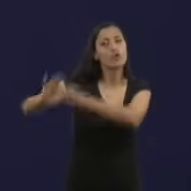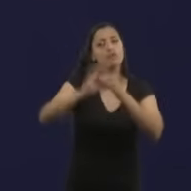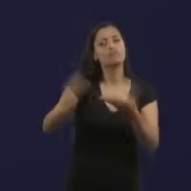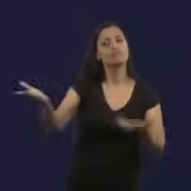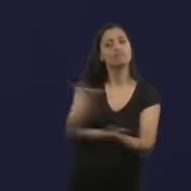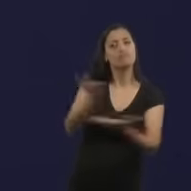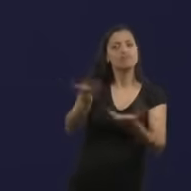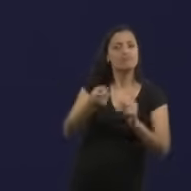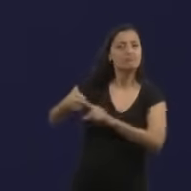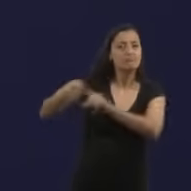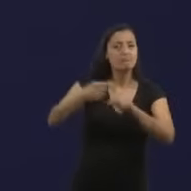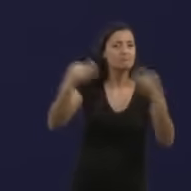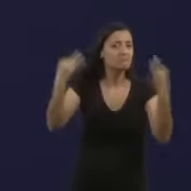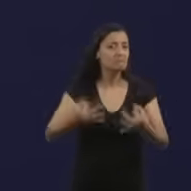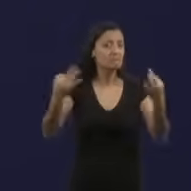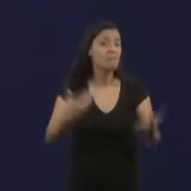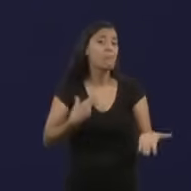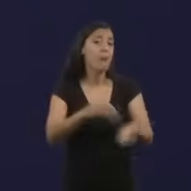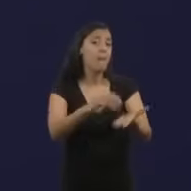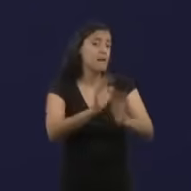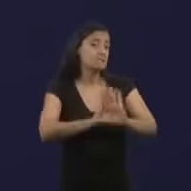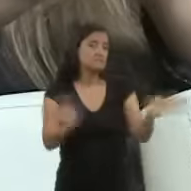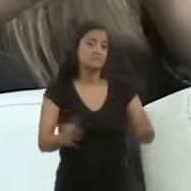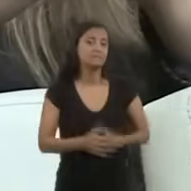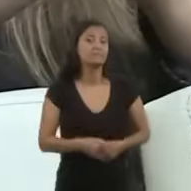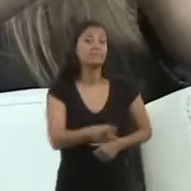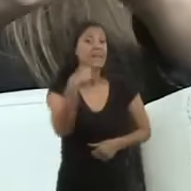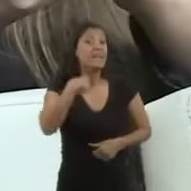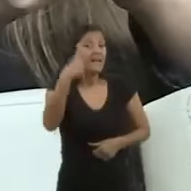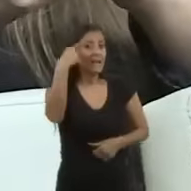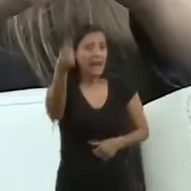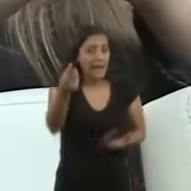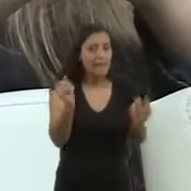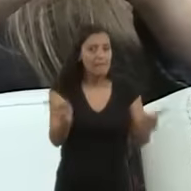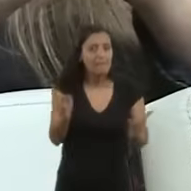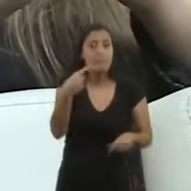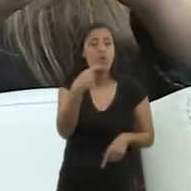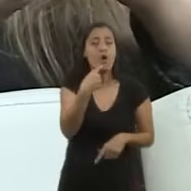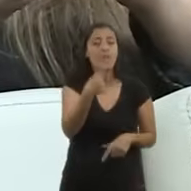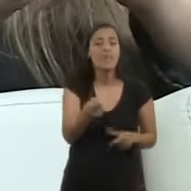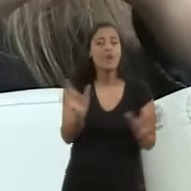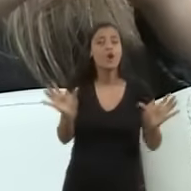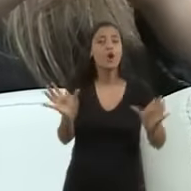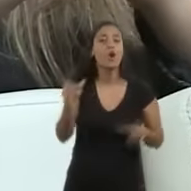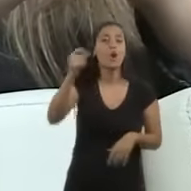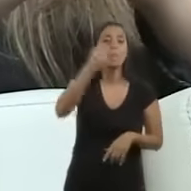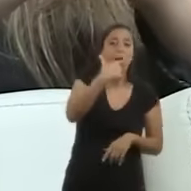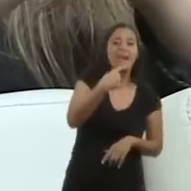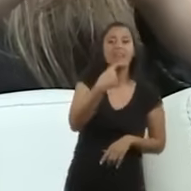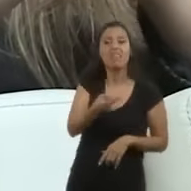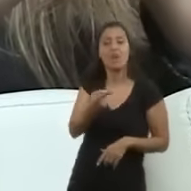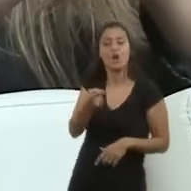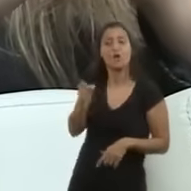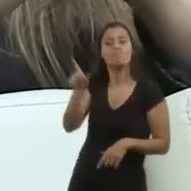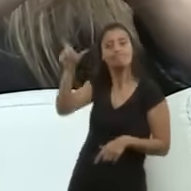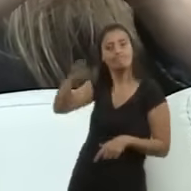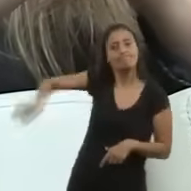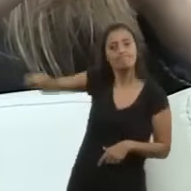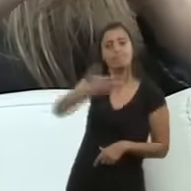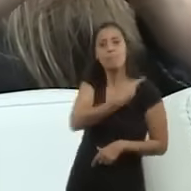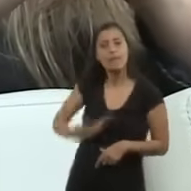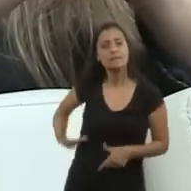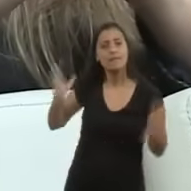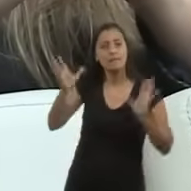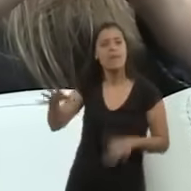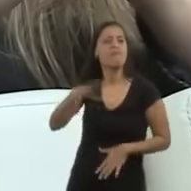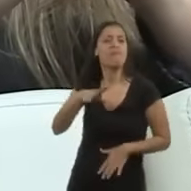eh No hay mucho más para decir que eso y cree que la crítica por la falta de conformación de equipos eh responde a la falta